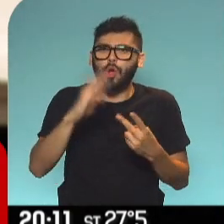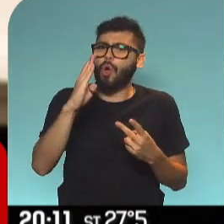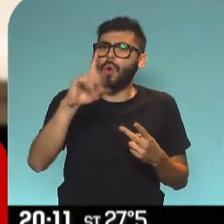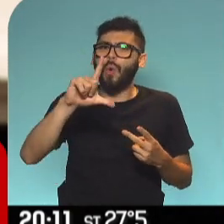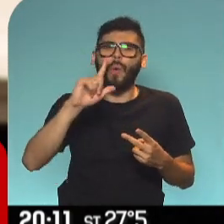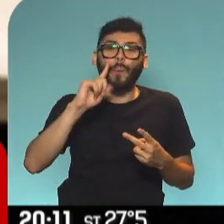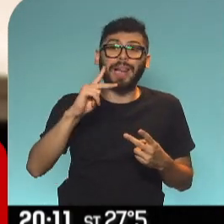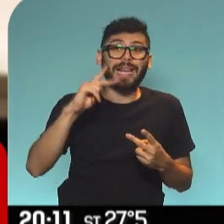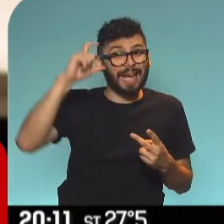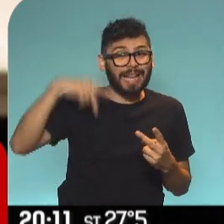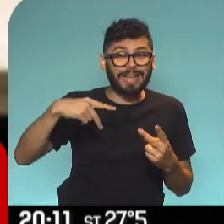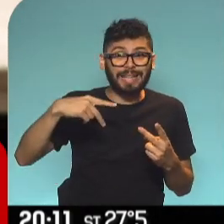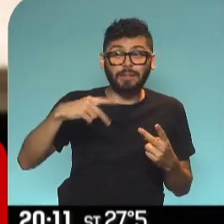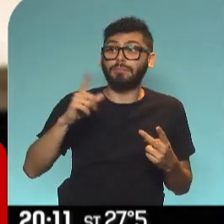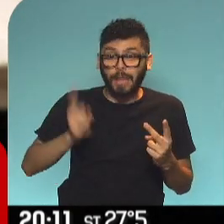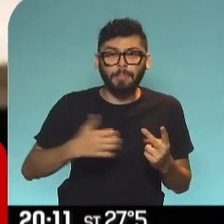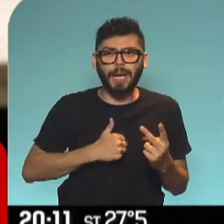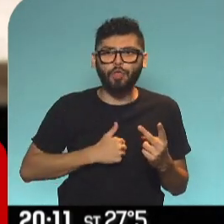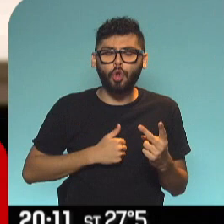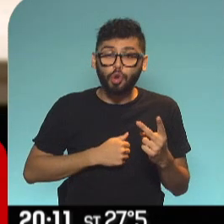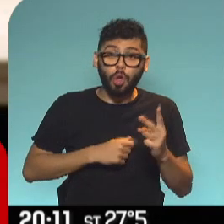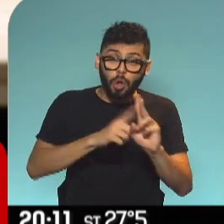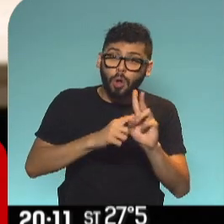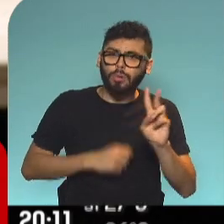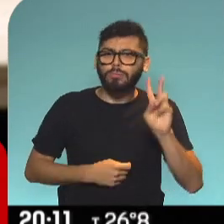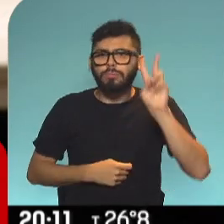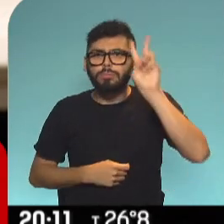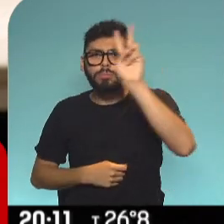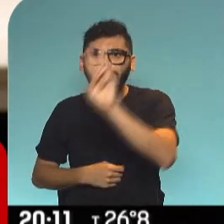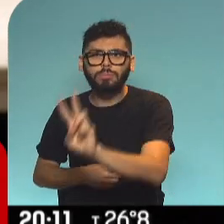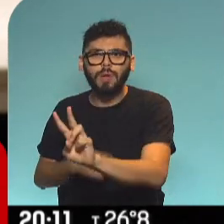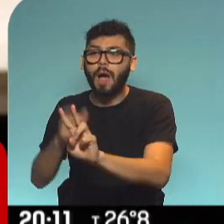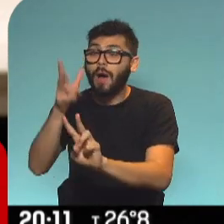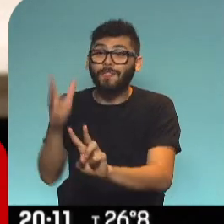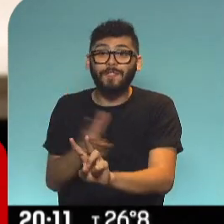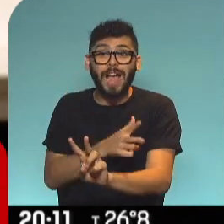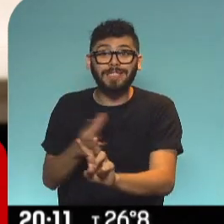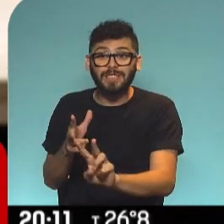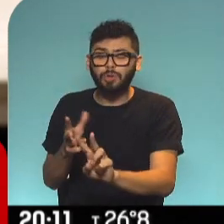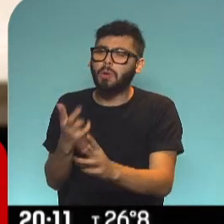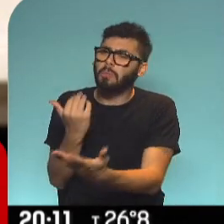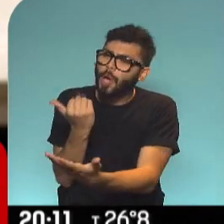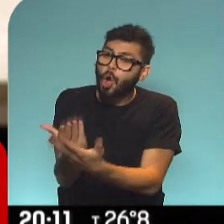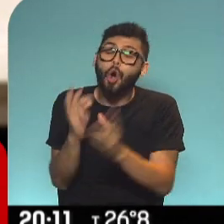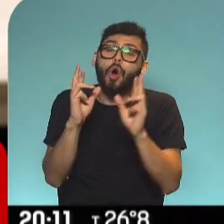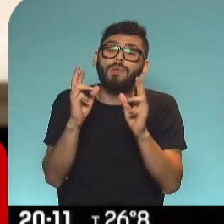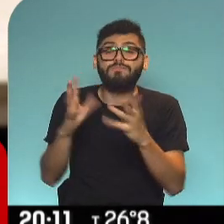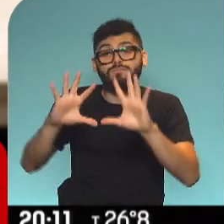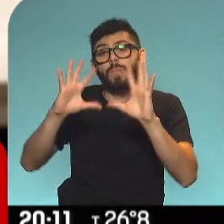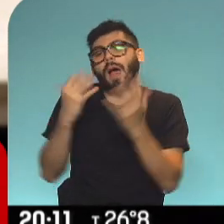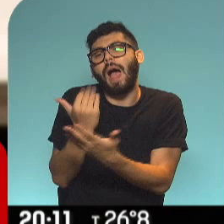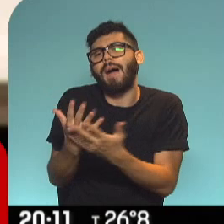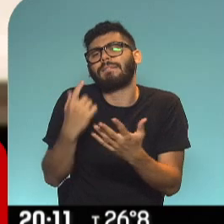Estado, lo van a ver a Francisco y le plantean un mundo que ojalá volvamos a ese mundo. Un mundo